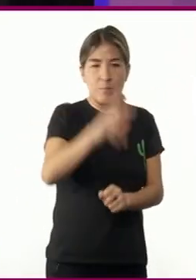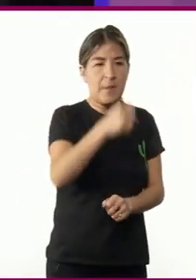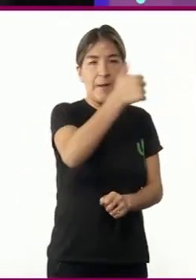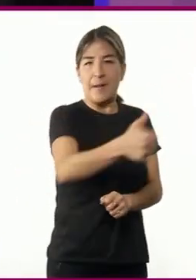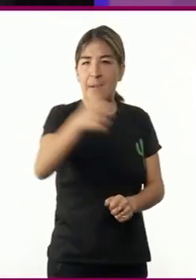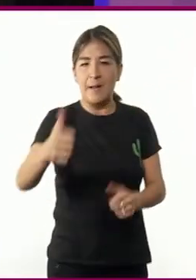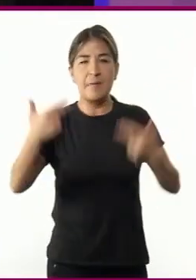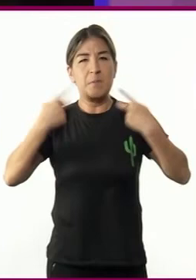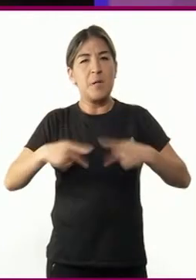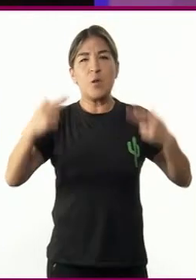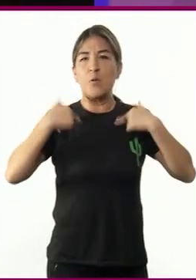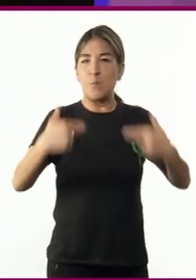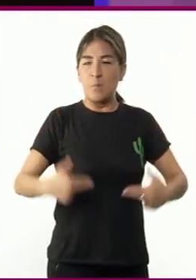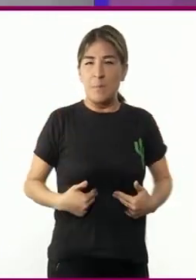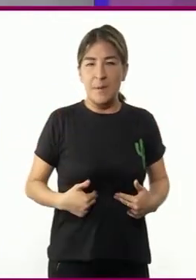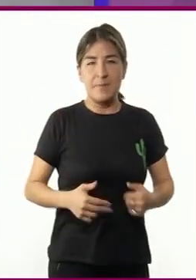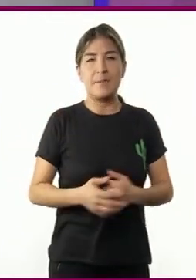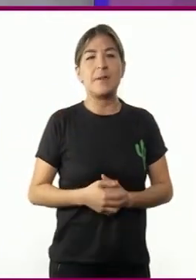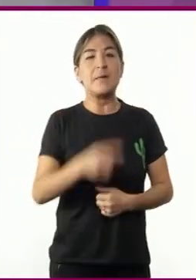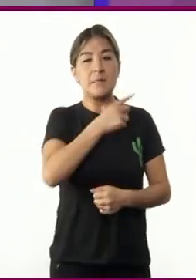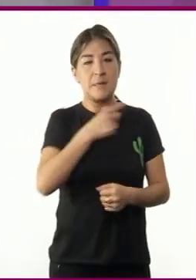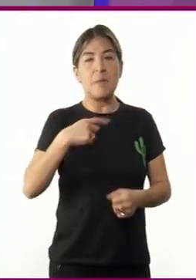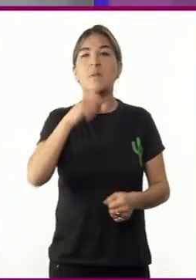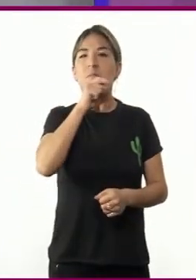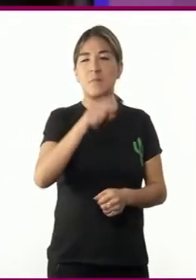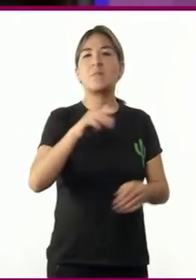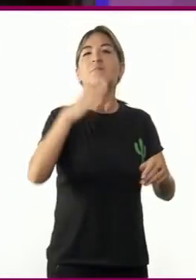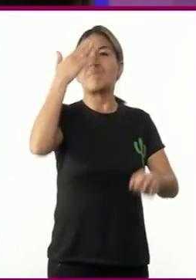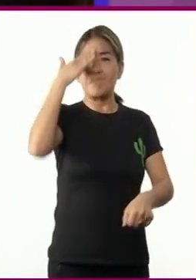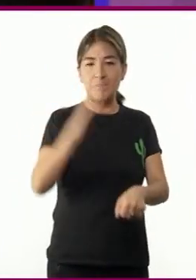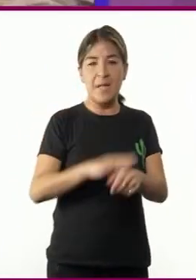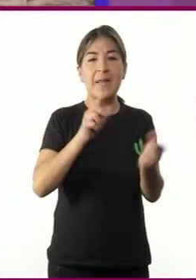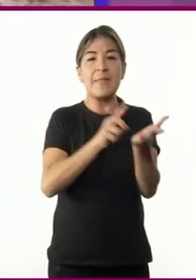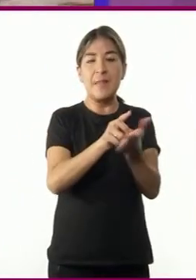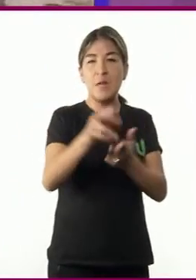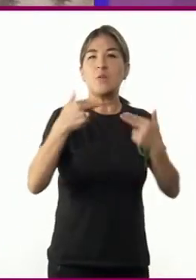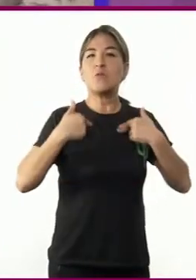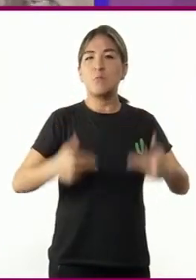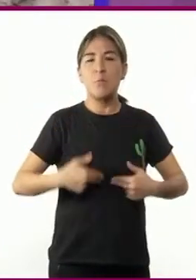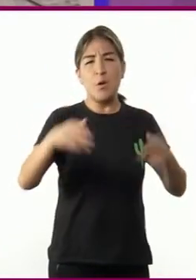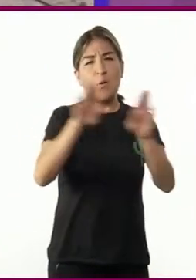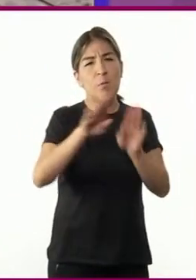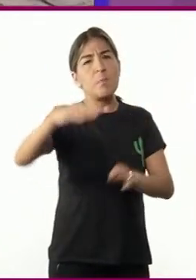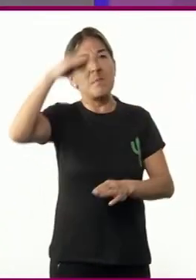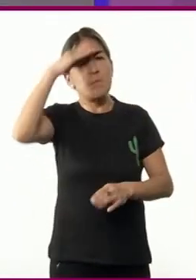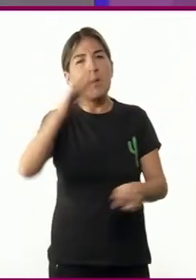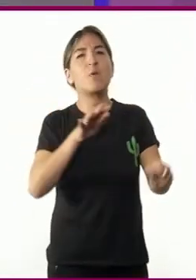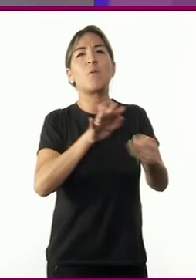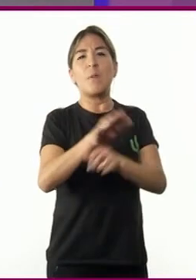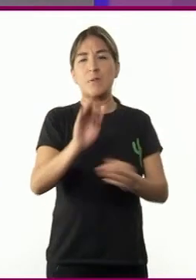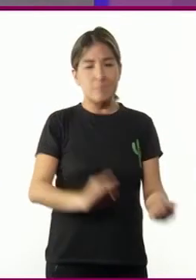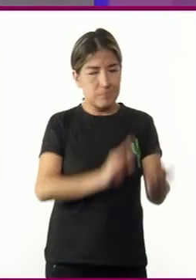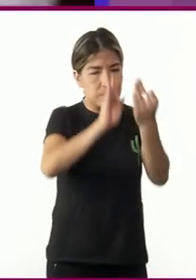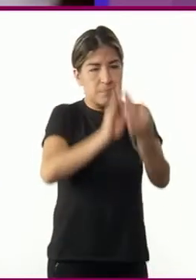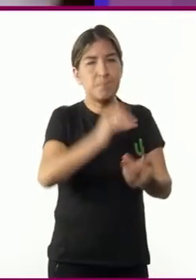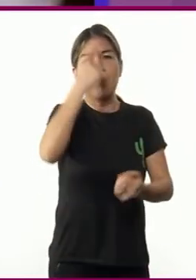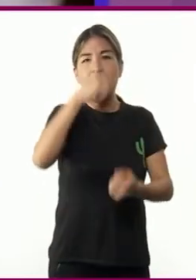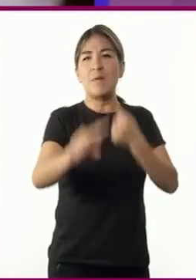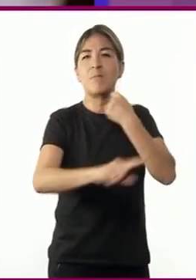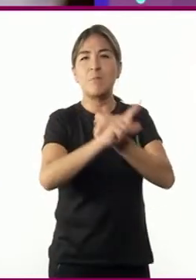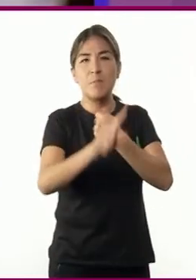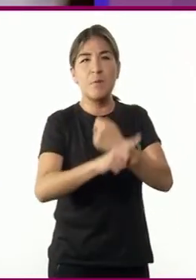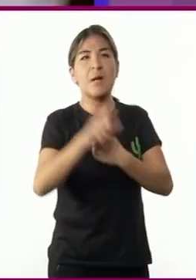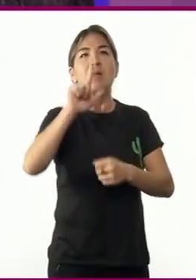humana. Es importante tener presentes los derechos humanos al pensar y elegir la actitud con la que enfrentamos los problemas y